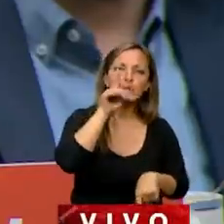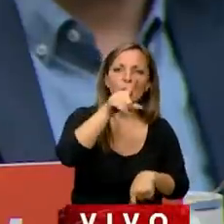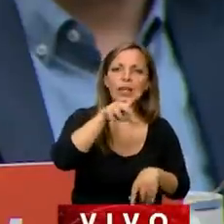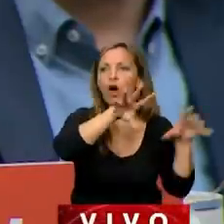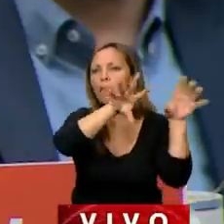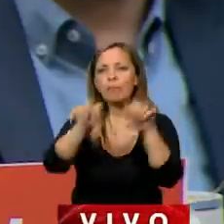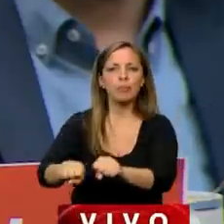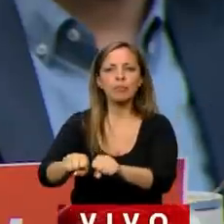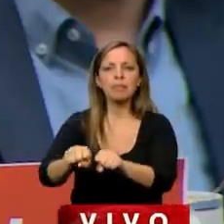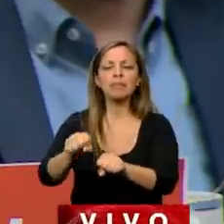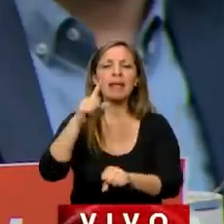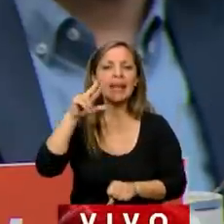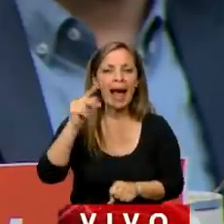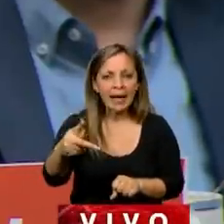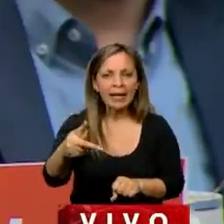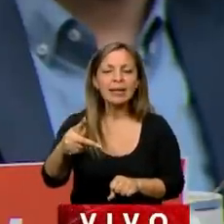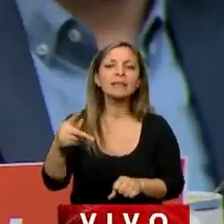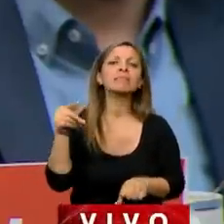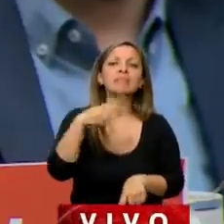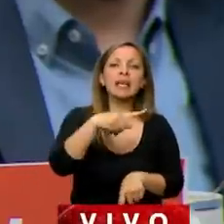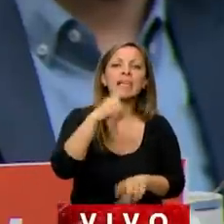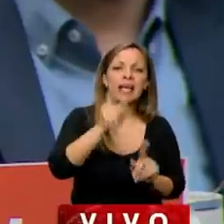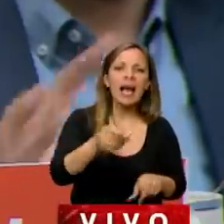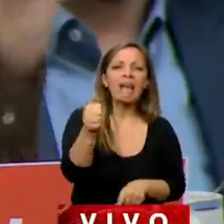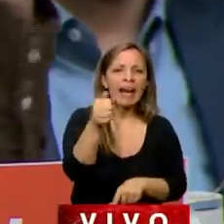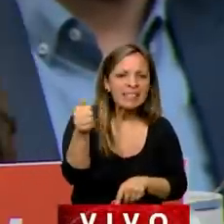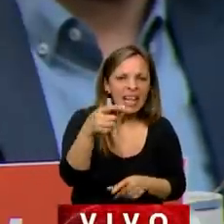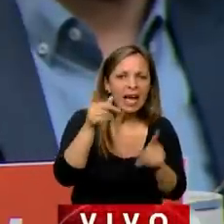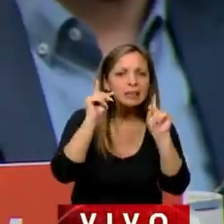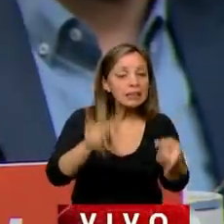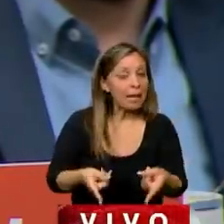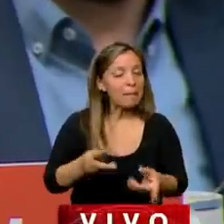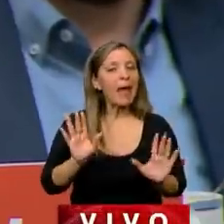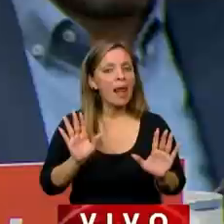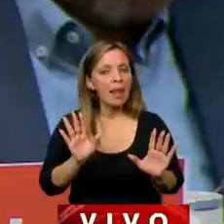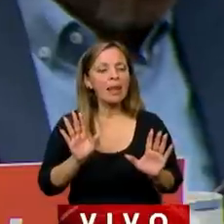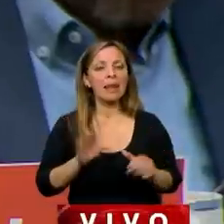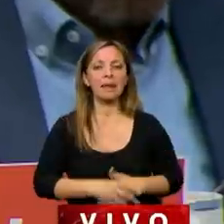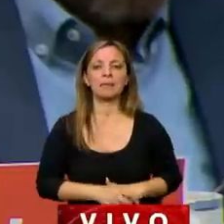invadir Irak y Afganistán. Y dicho sea de paso,